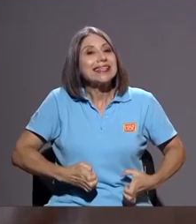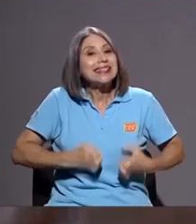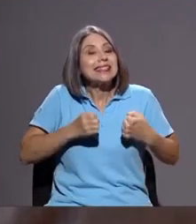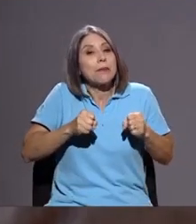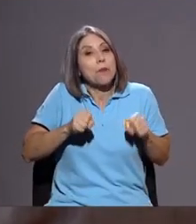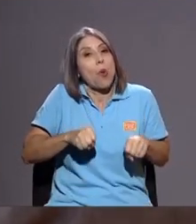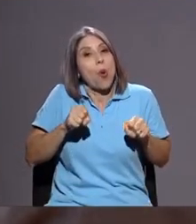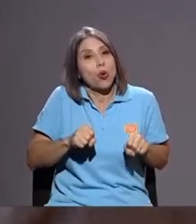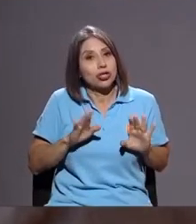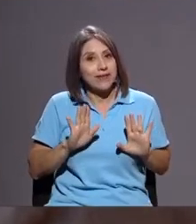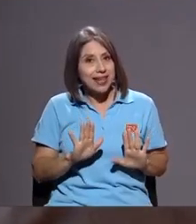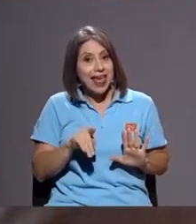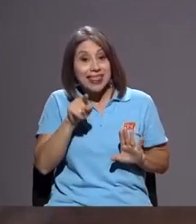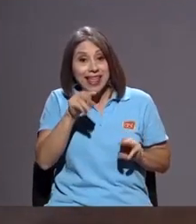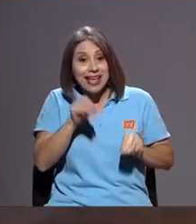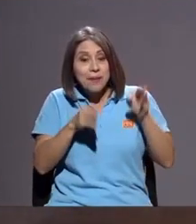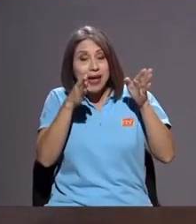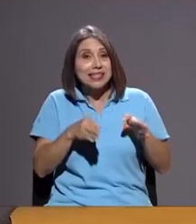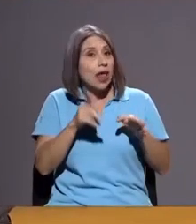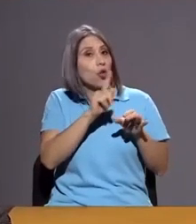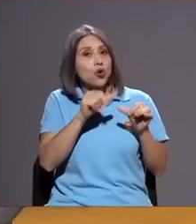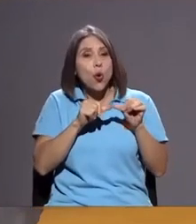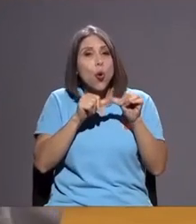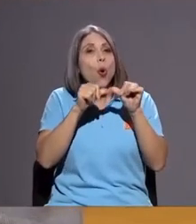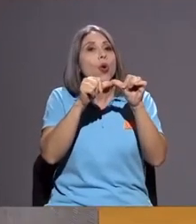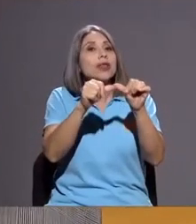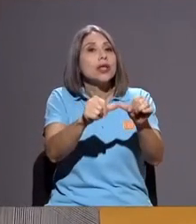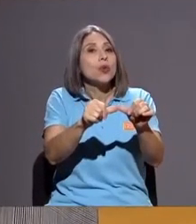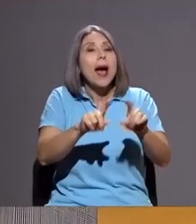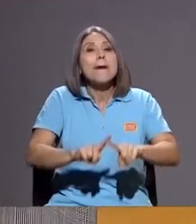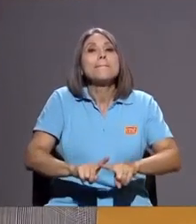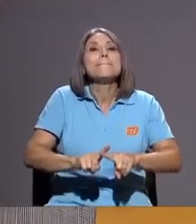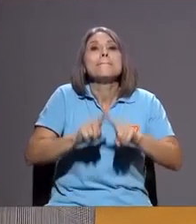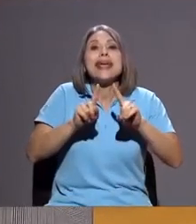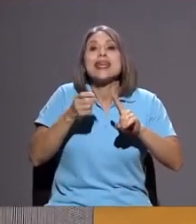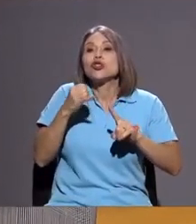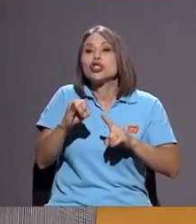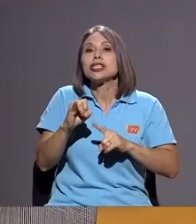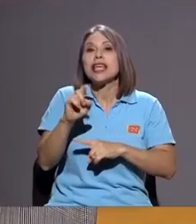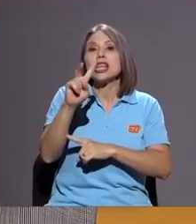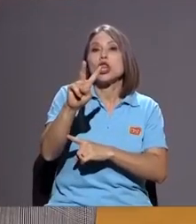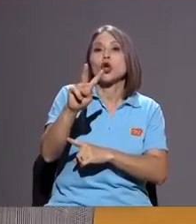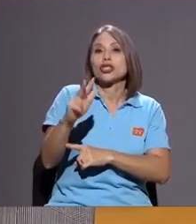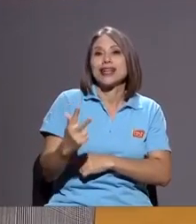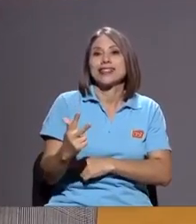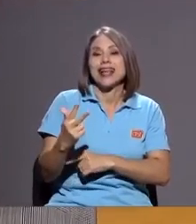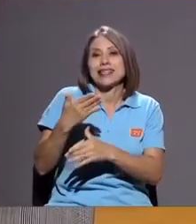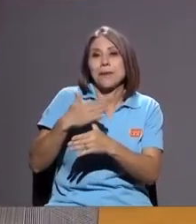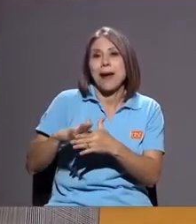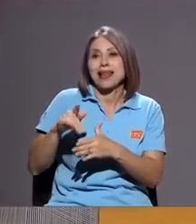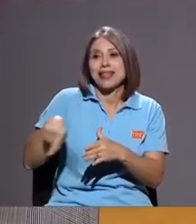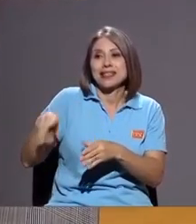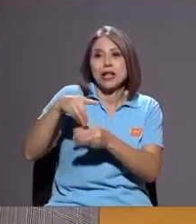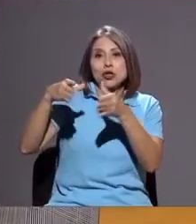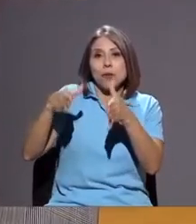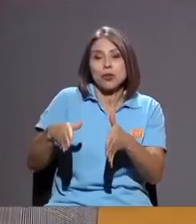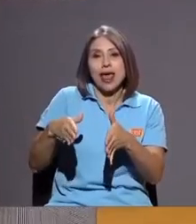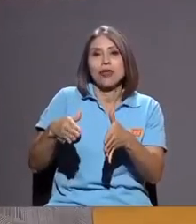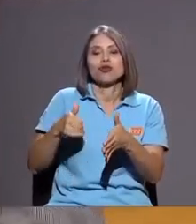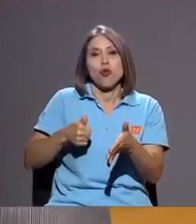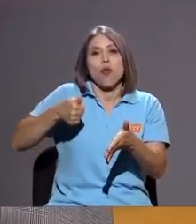el magistrado no continúe en su cargo siempre y cuando dos terceras partes de los diputados le den una especie de voto de